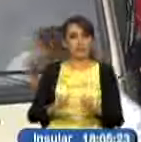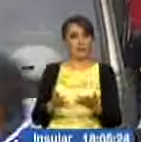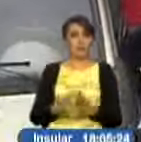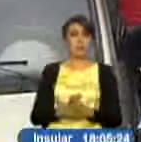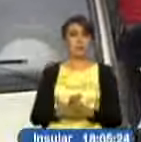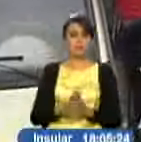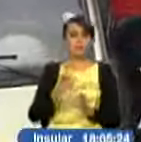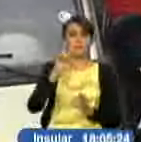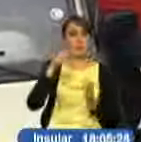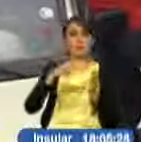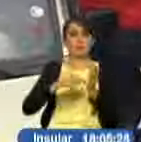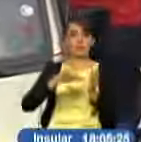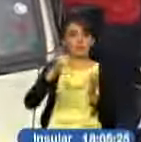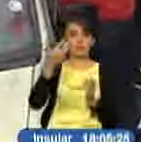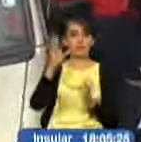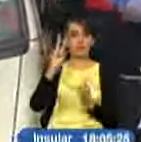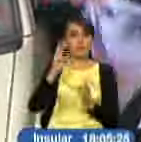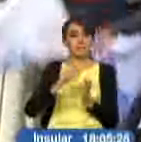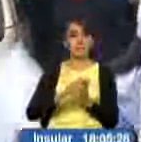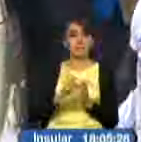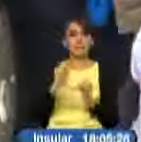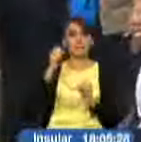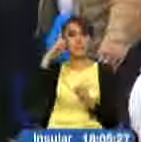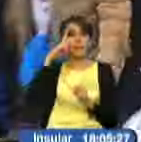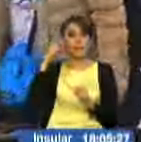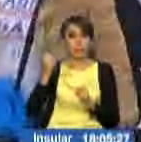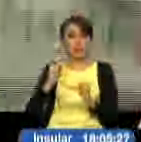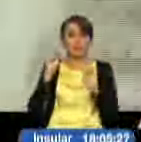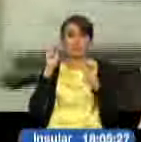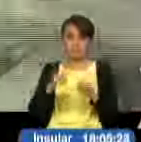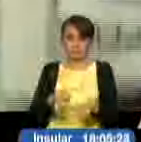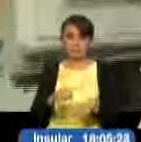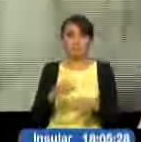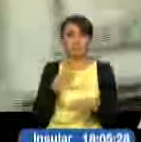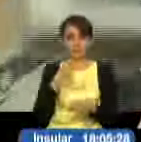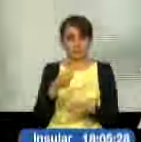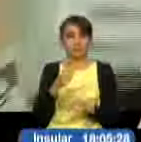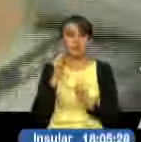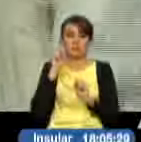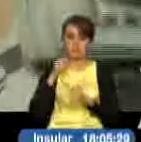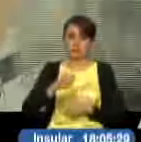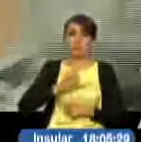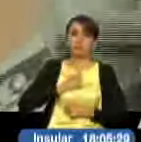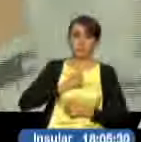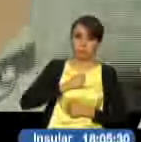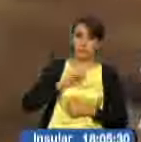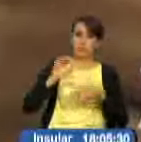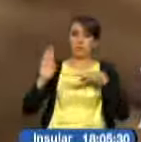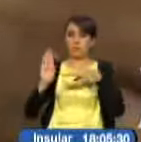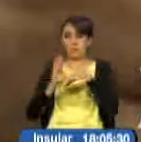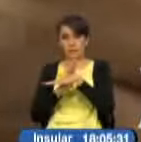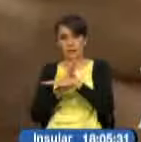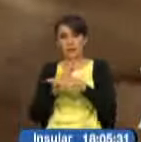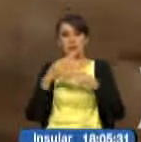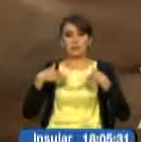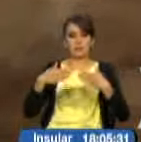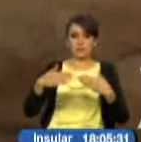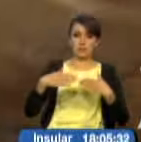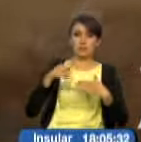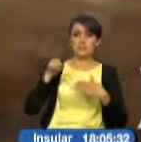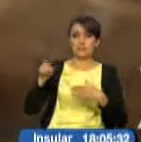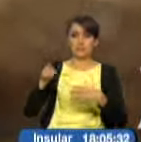el 2016, Guillermo Lasso reconoció, tras el boom de los Panama Papers, ser dueño de este banco, que efectivamente está bajo la tutela